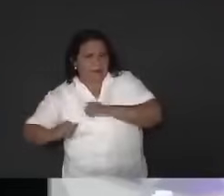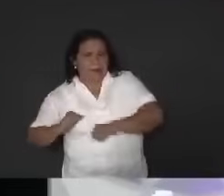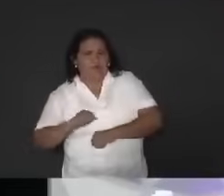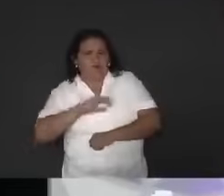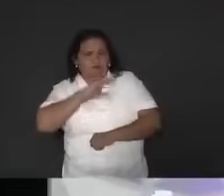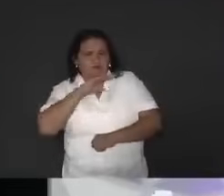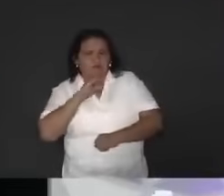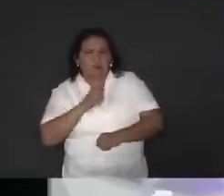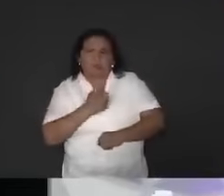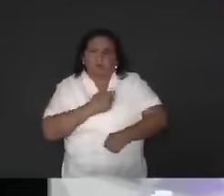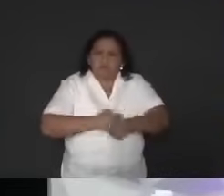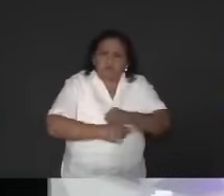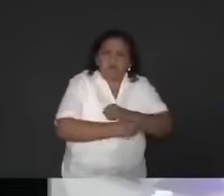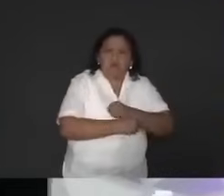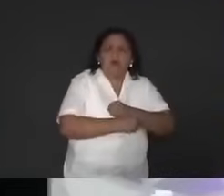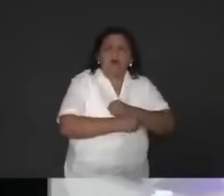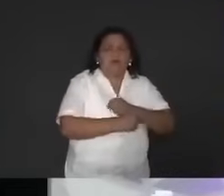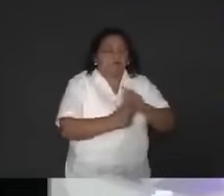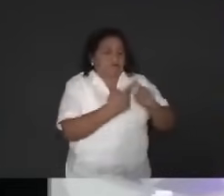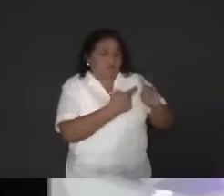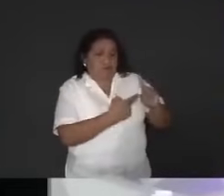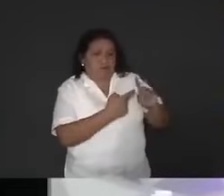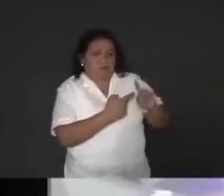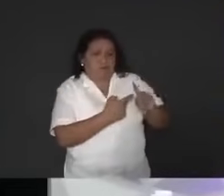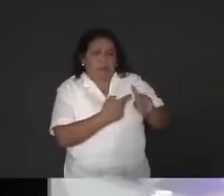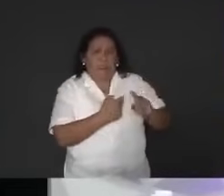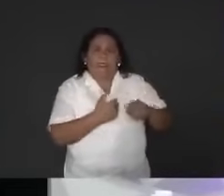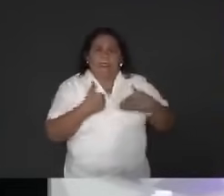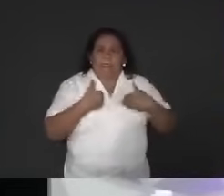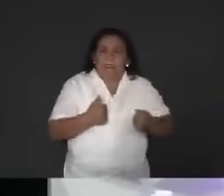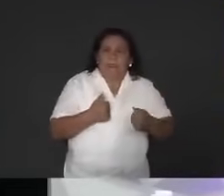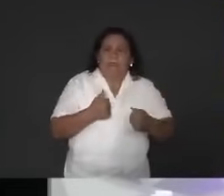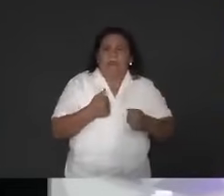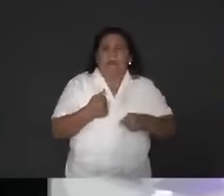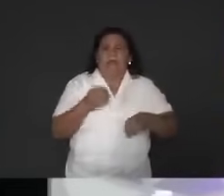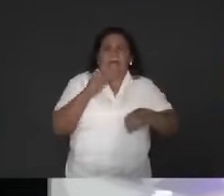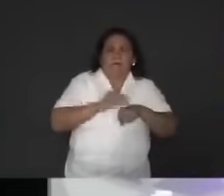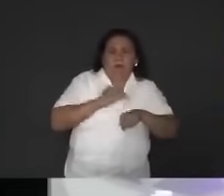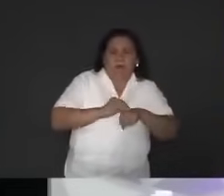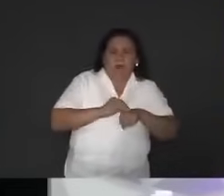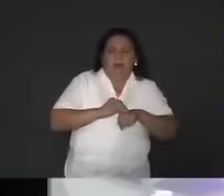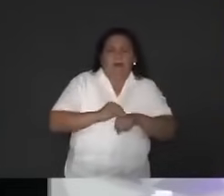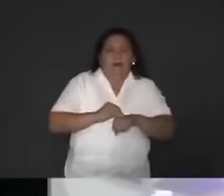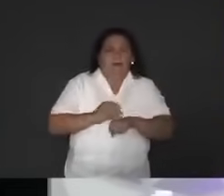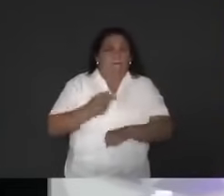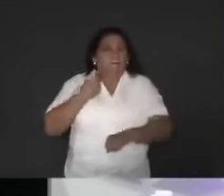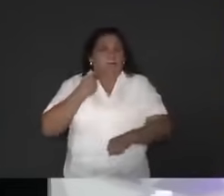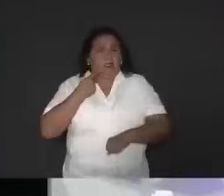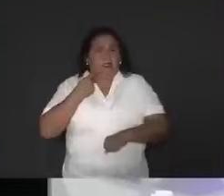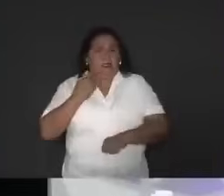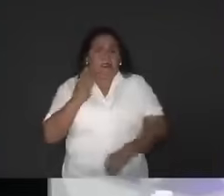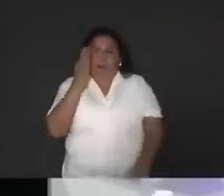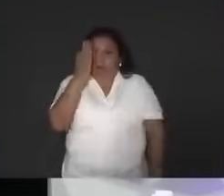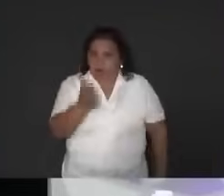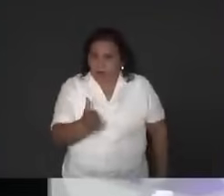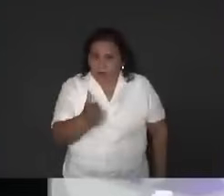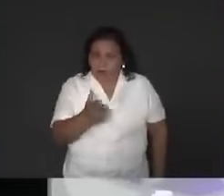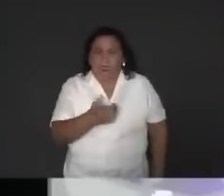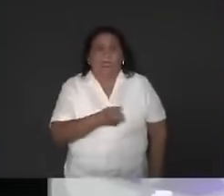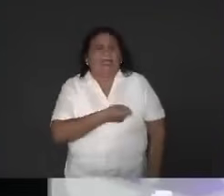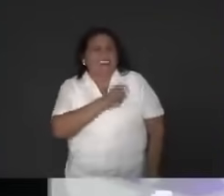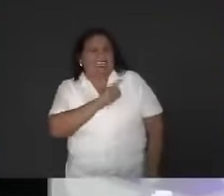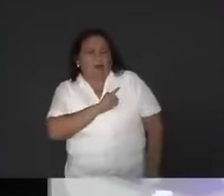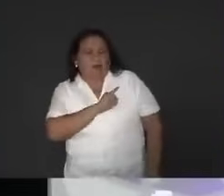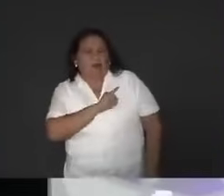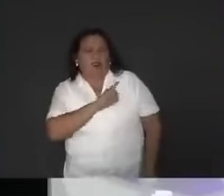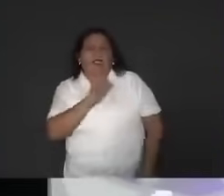quieren ir por más. Ir por más es entender y poner al centro políticas públicas con visión de futuro. Es salud, es